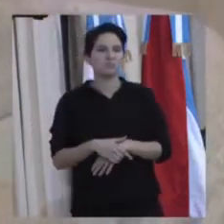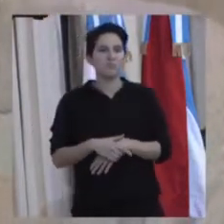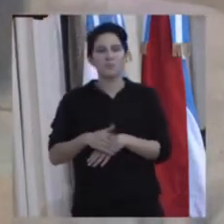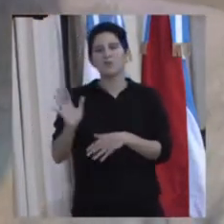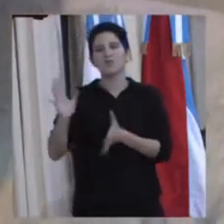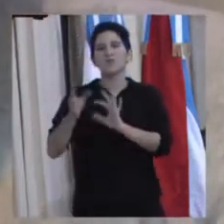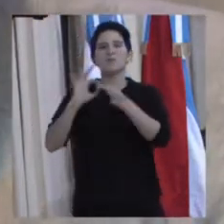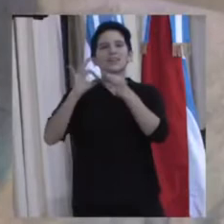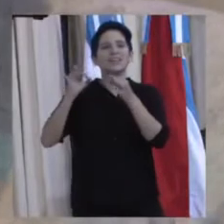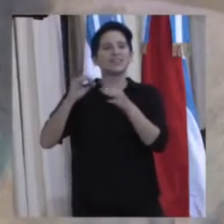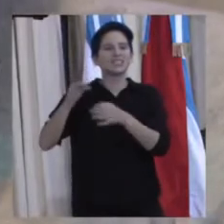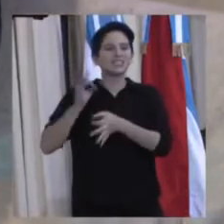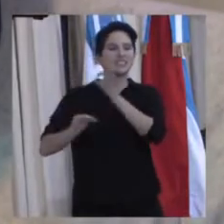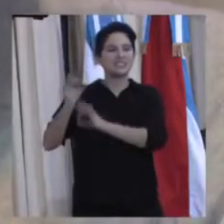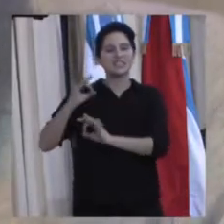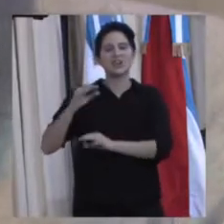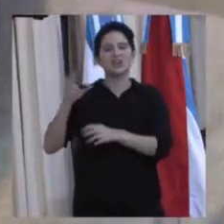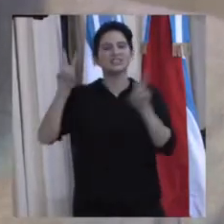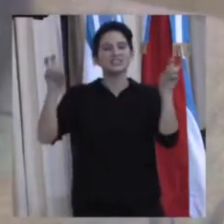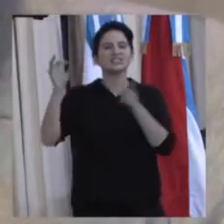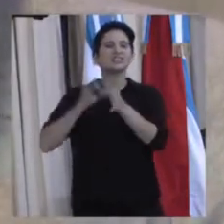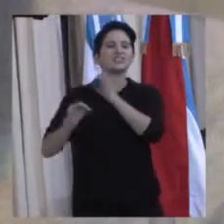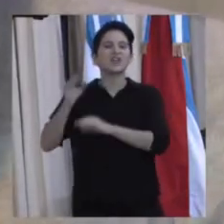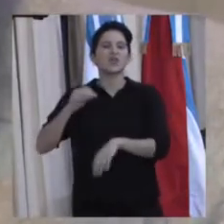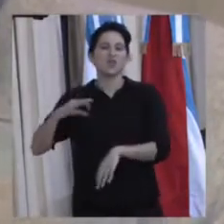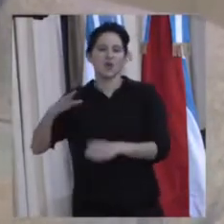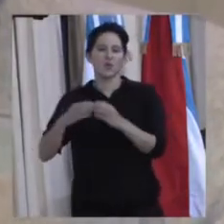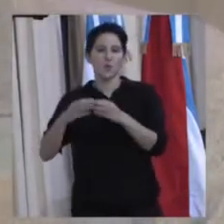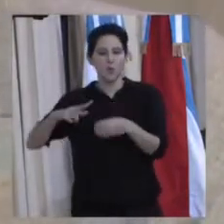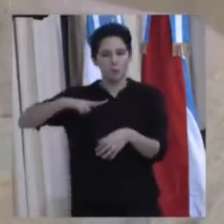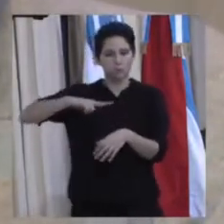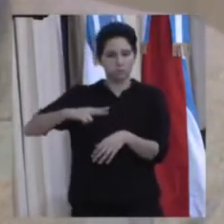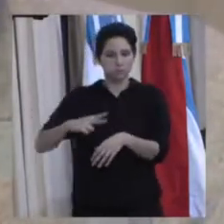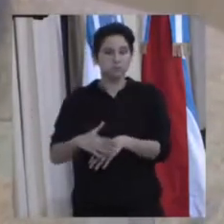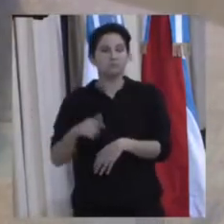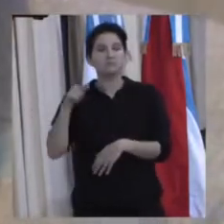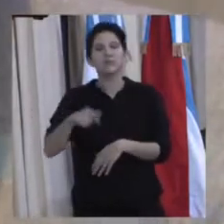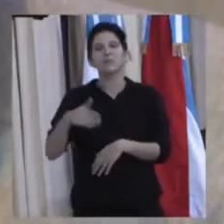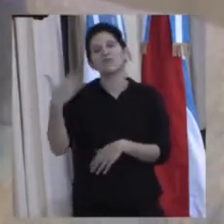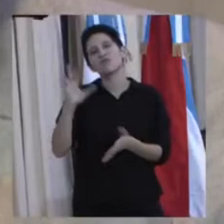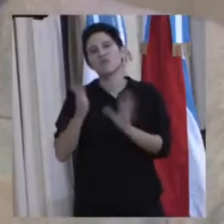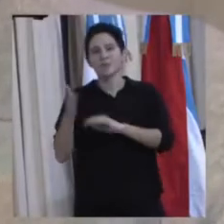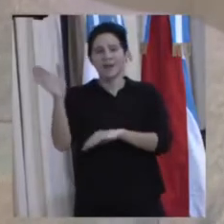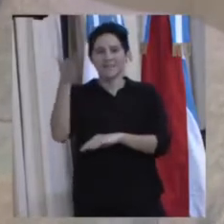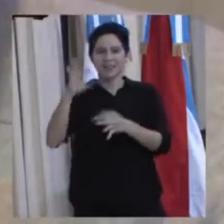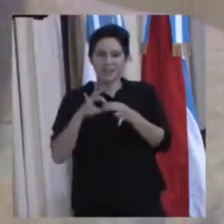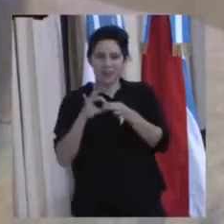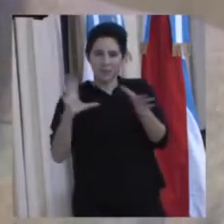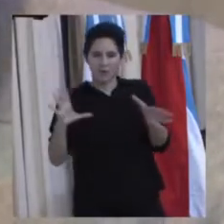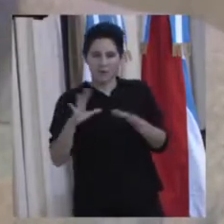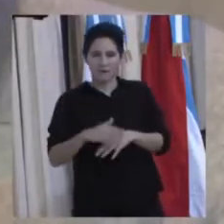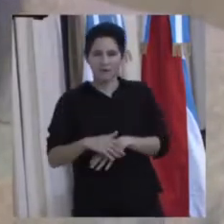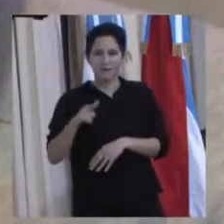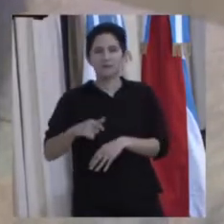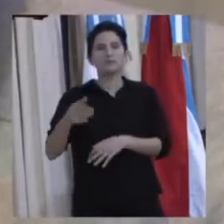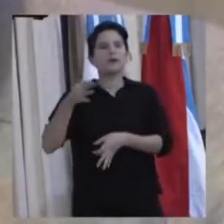de la ciencia omnipotente, el siglo de la burguesía desarrollada bajo la bandera de la democracia, el siglo de